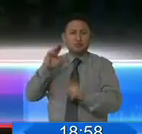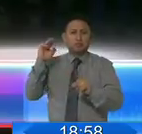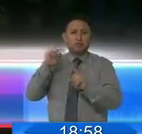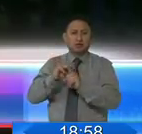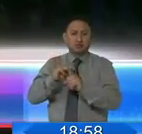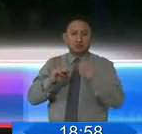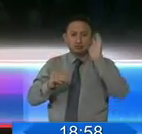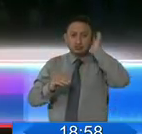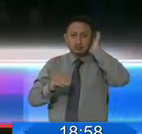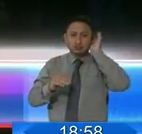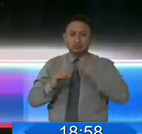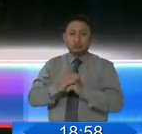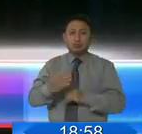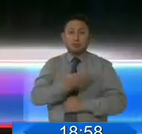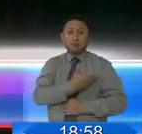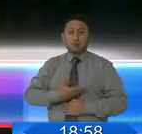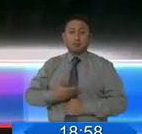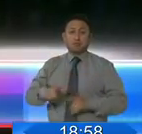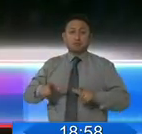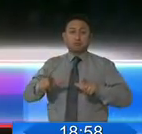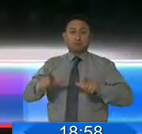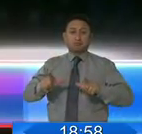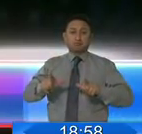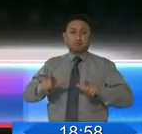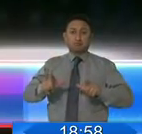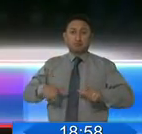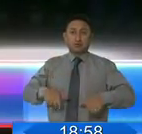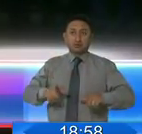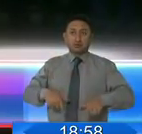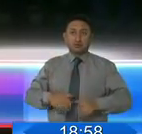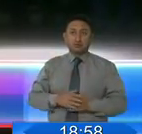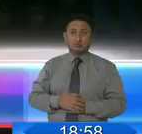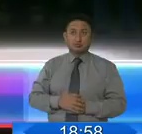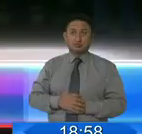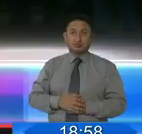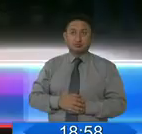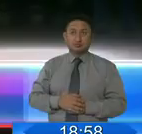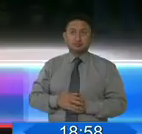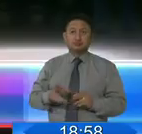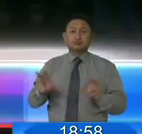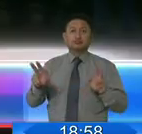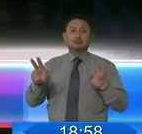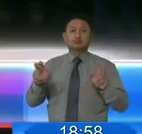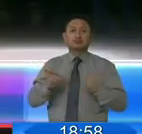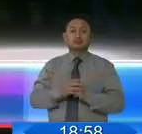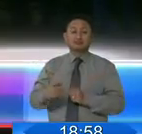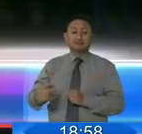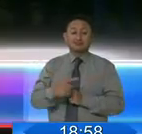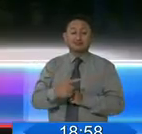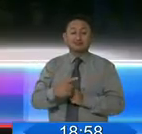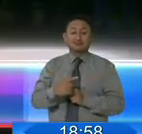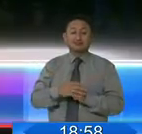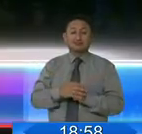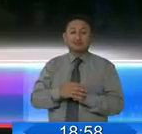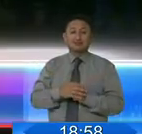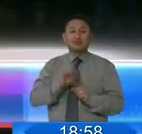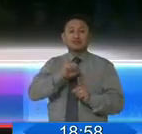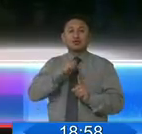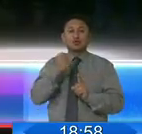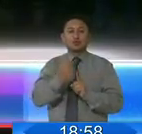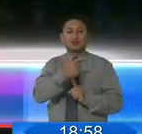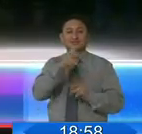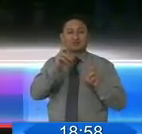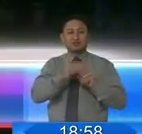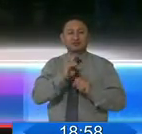habría dado el presidente de la república lenín moreno con respecto a esta situación de la información